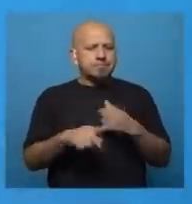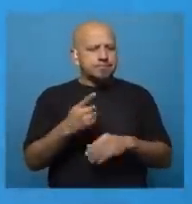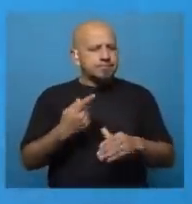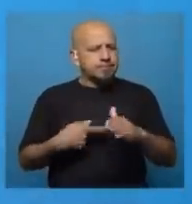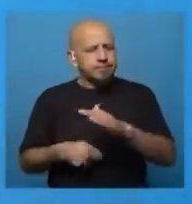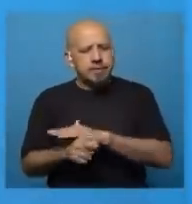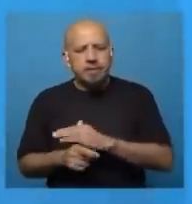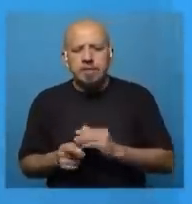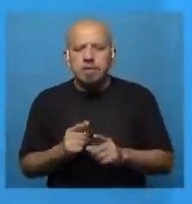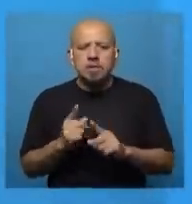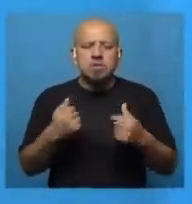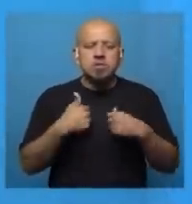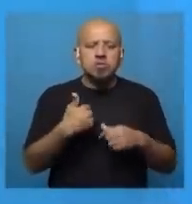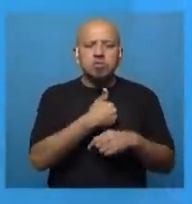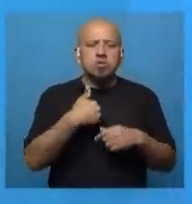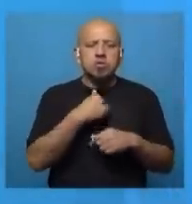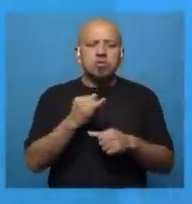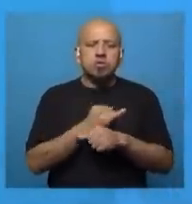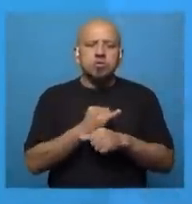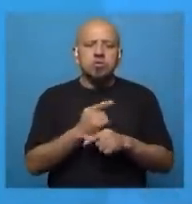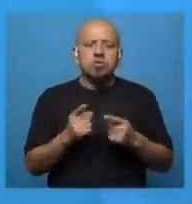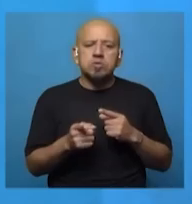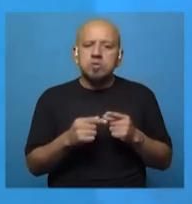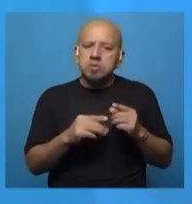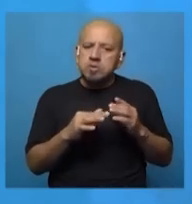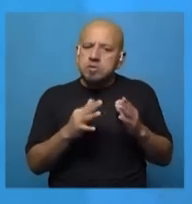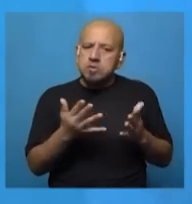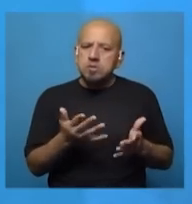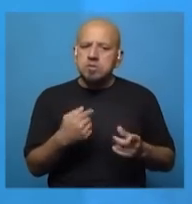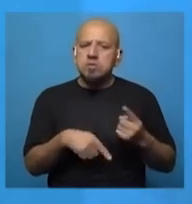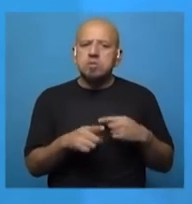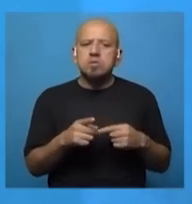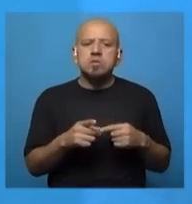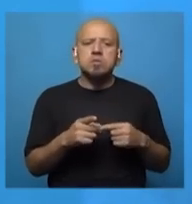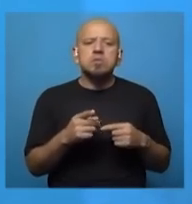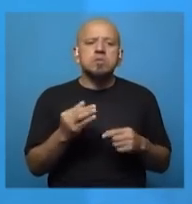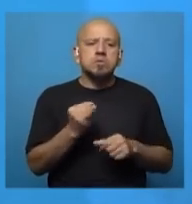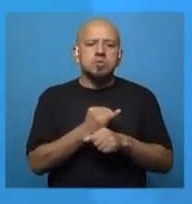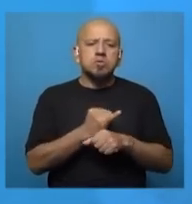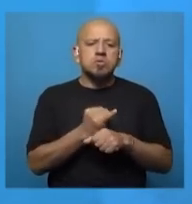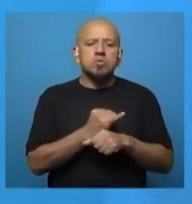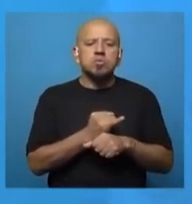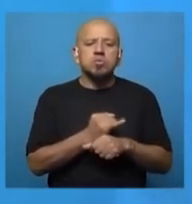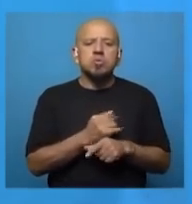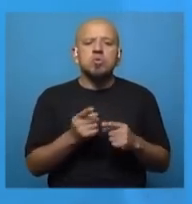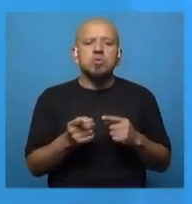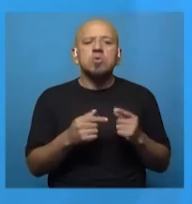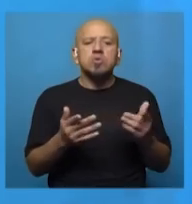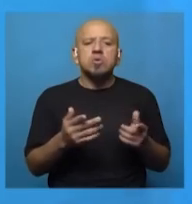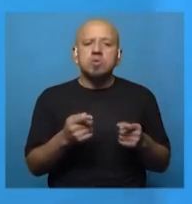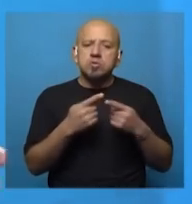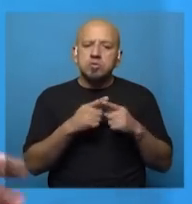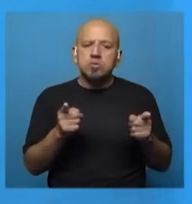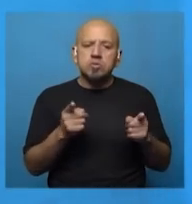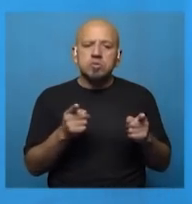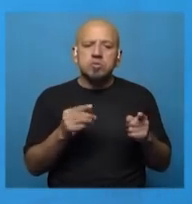los senadores no cumpliéramos nuestro rol institucional era una cuestión de una dimensión institucional justamente muy diferente